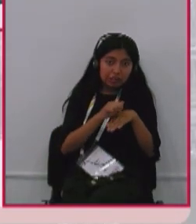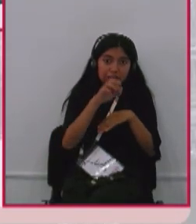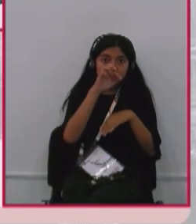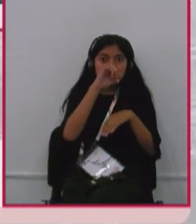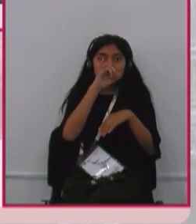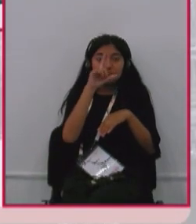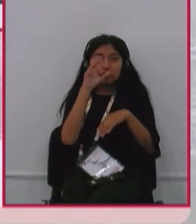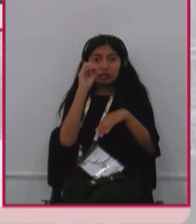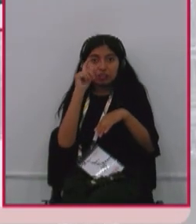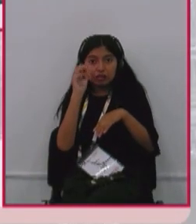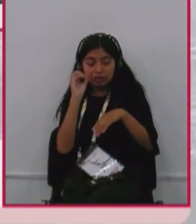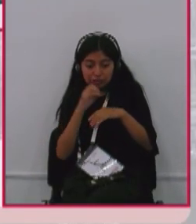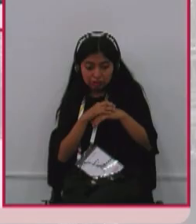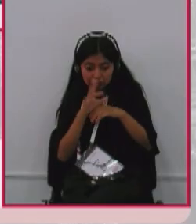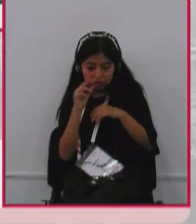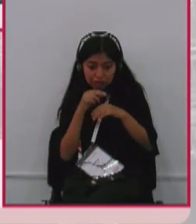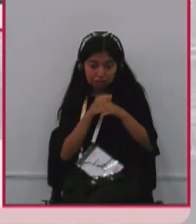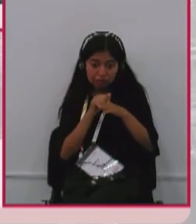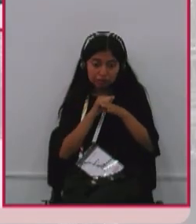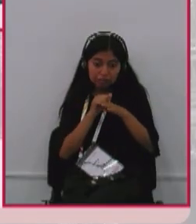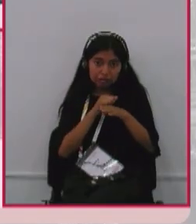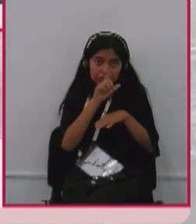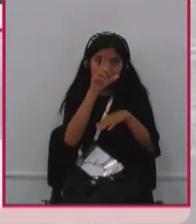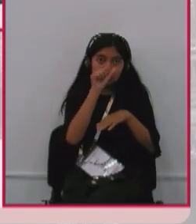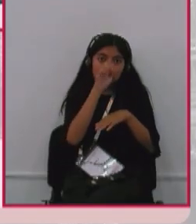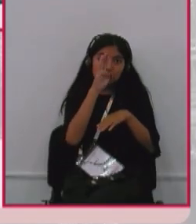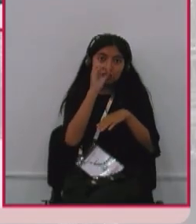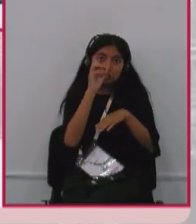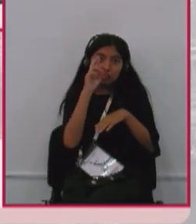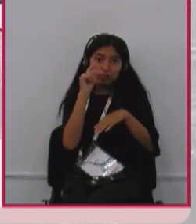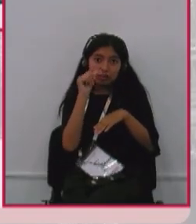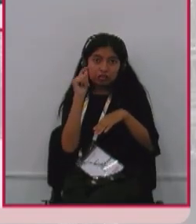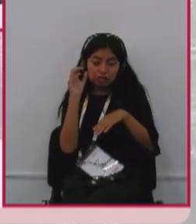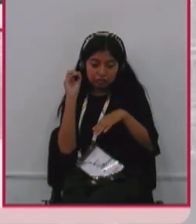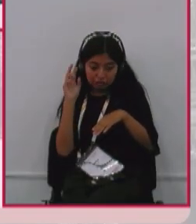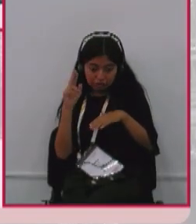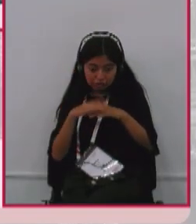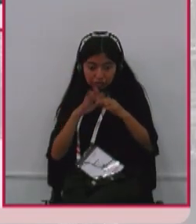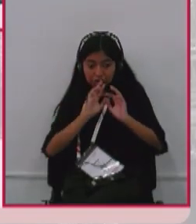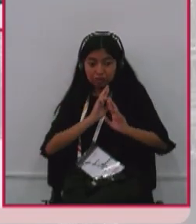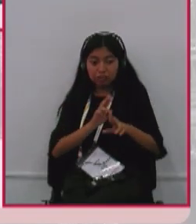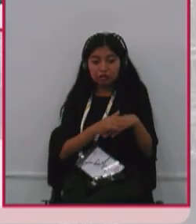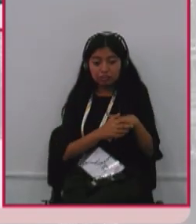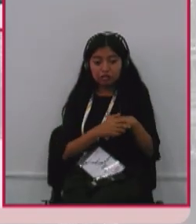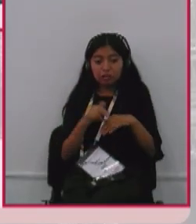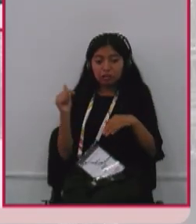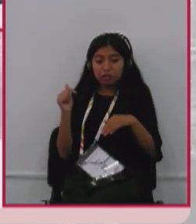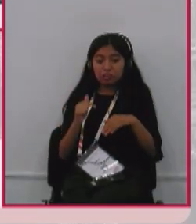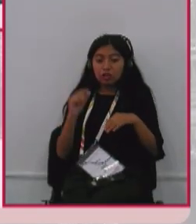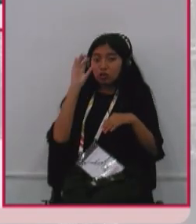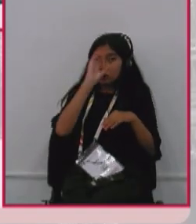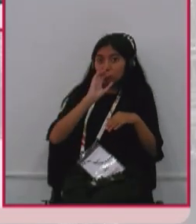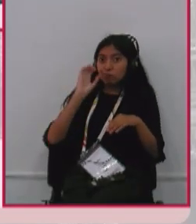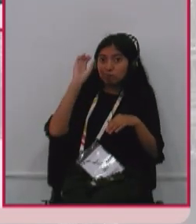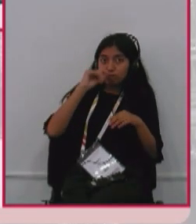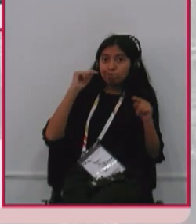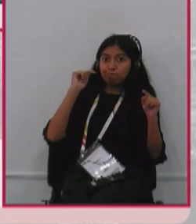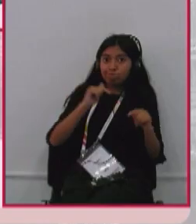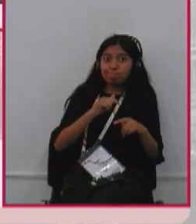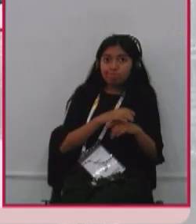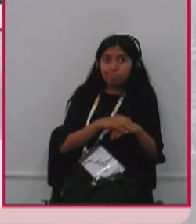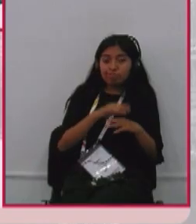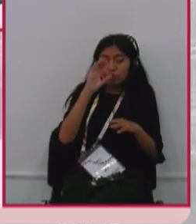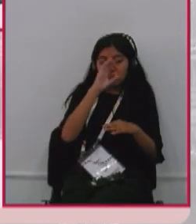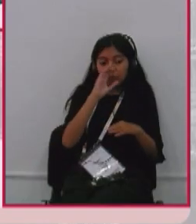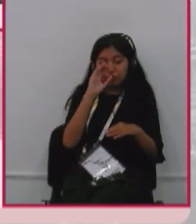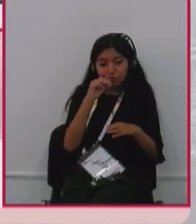prueba de laboratorio con el test de dilución. Y ese es el resultado que tenemos acá. Ellos buscaban este punto, buscaban una